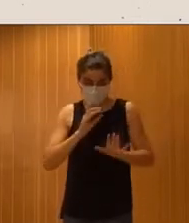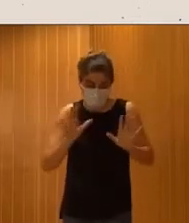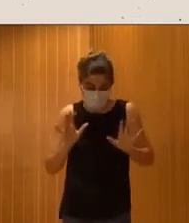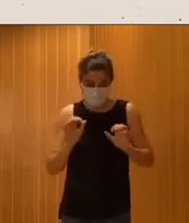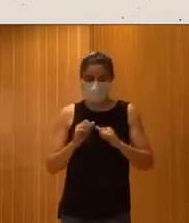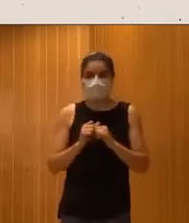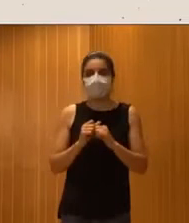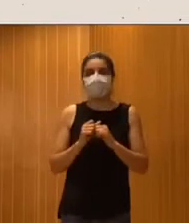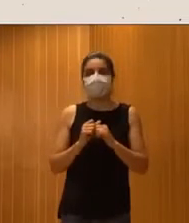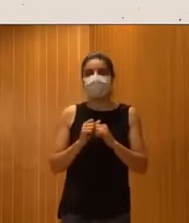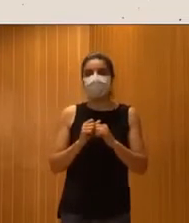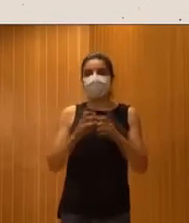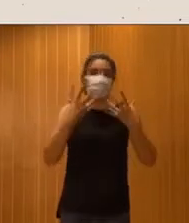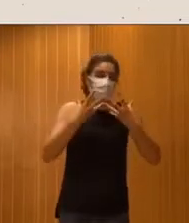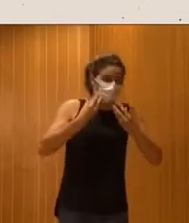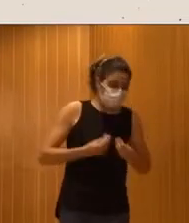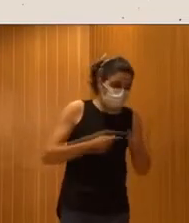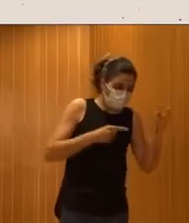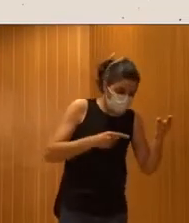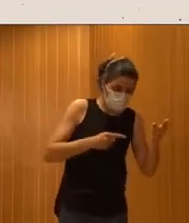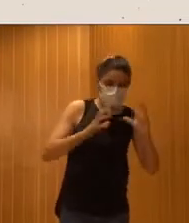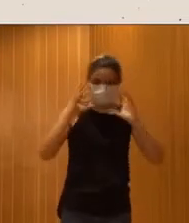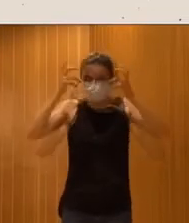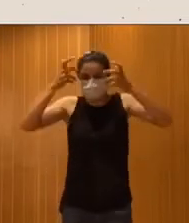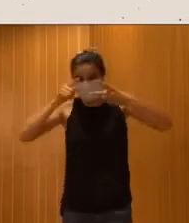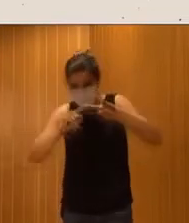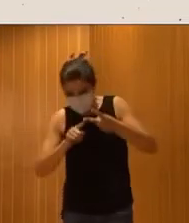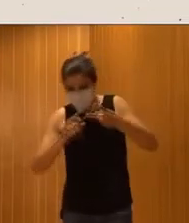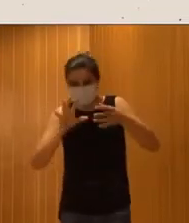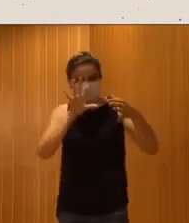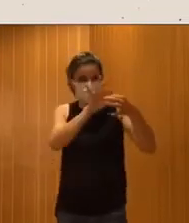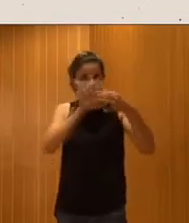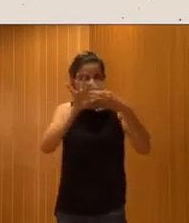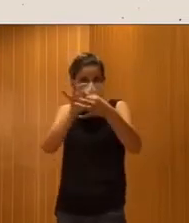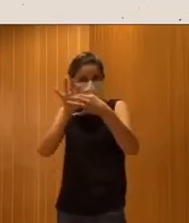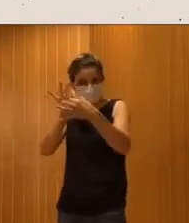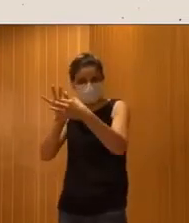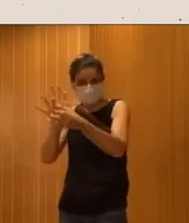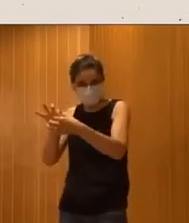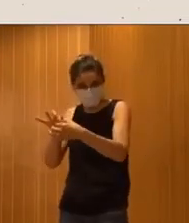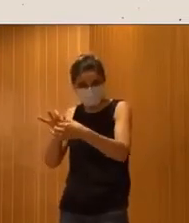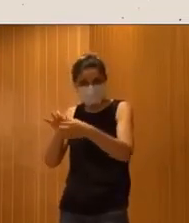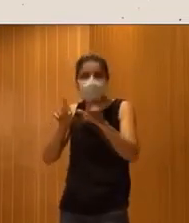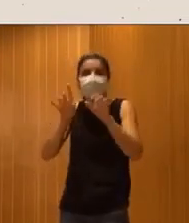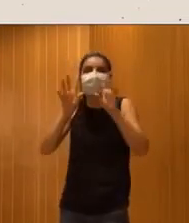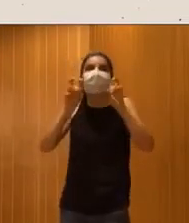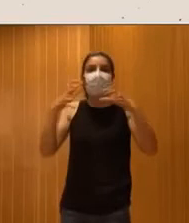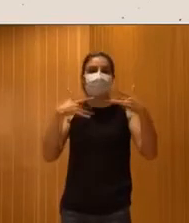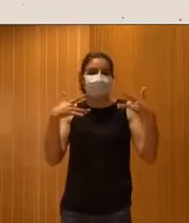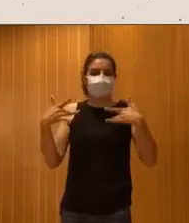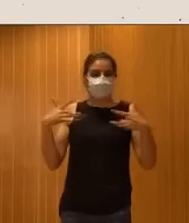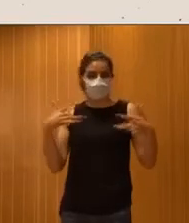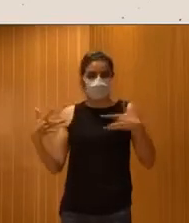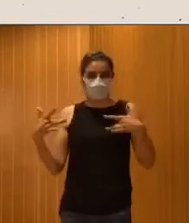con la risperidona, la depresión con esto, con lo otro, etcétera. O sea, que se habla siempre de prescripción de síntomas.